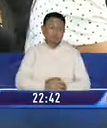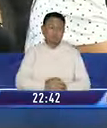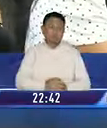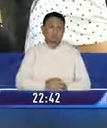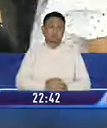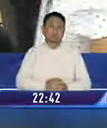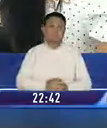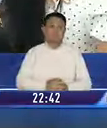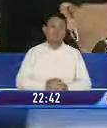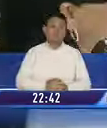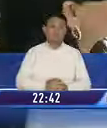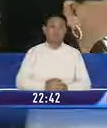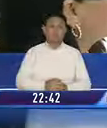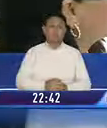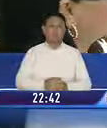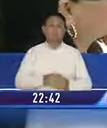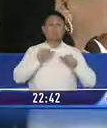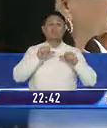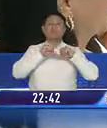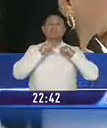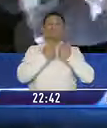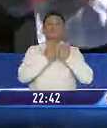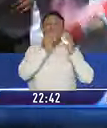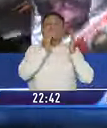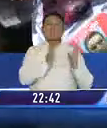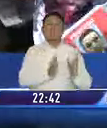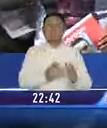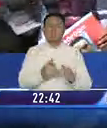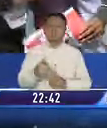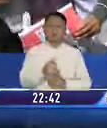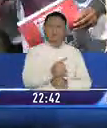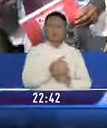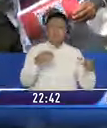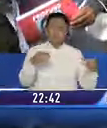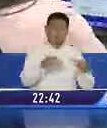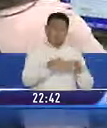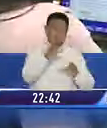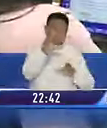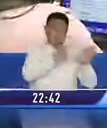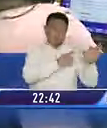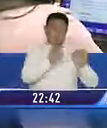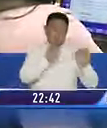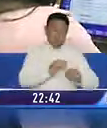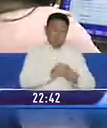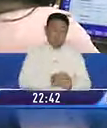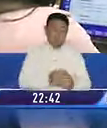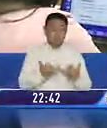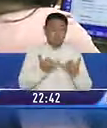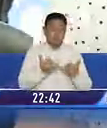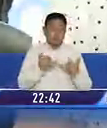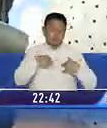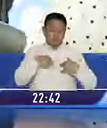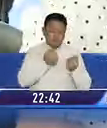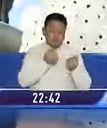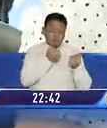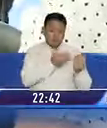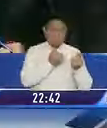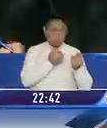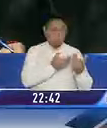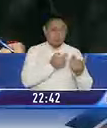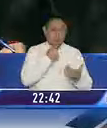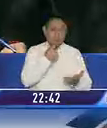la Comisión Ocasional por el caso de femicidio de María Belén Bernal recibieron de primera mano la información que confirma la